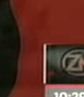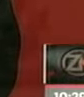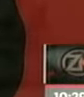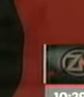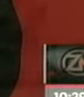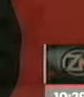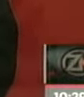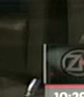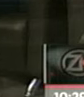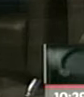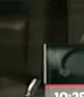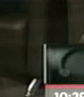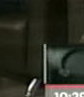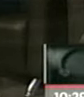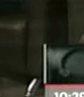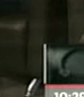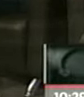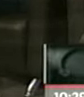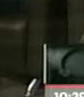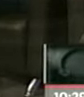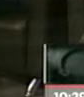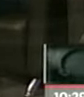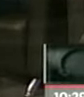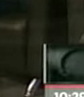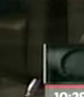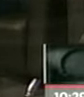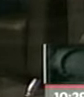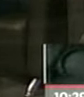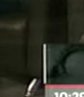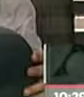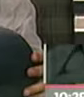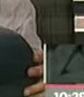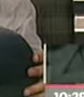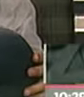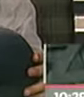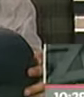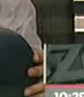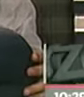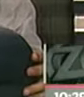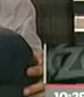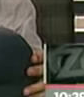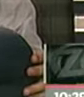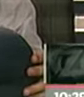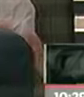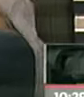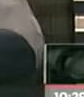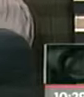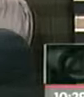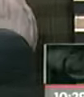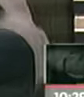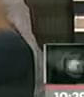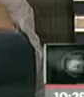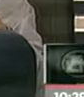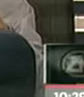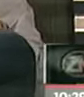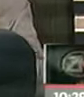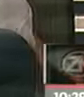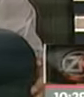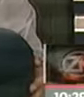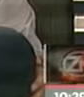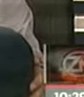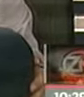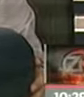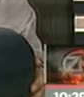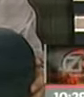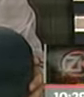donde termina. Ajá. Y pendiente que este domingo es Juego de Tronos, sí, también, somos paranduleros. Por eso empezamos porque también vemos televisión. Por eso, sí, también vamos